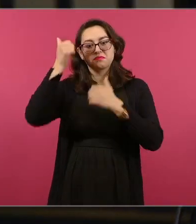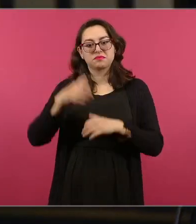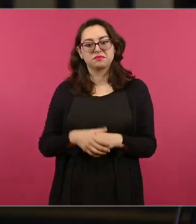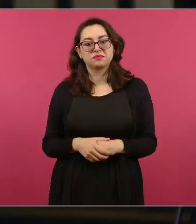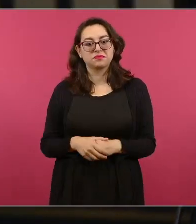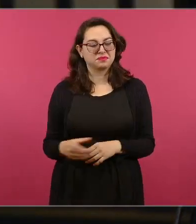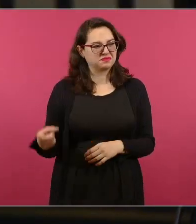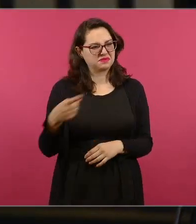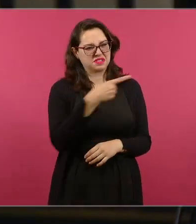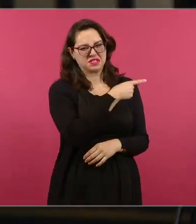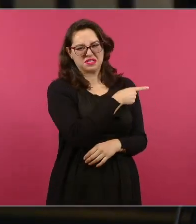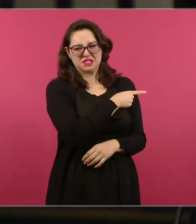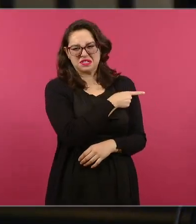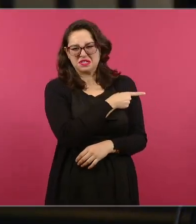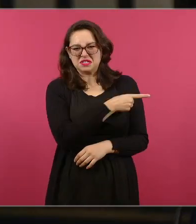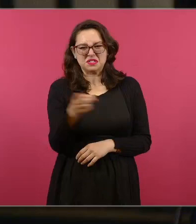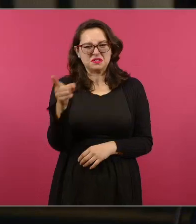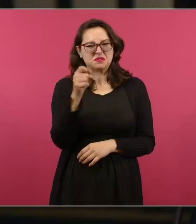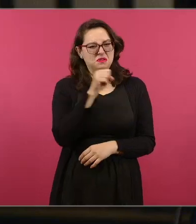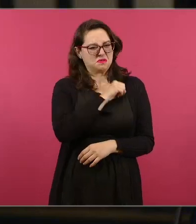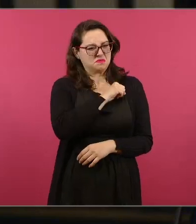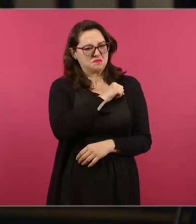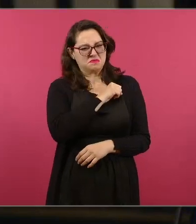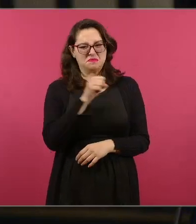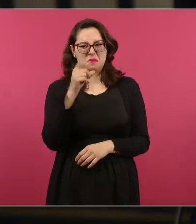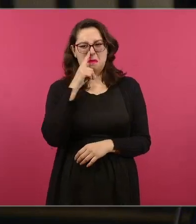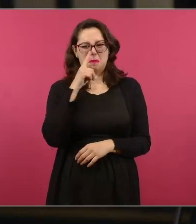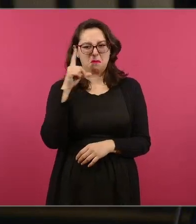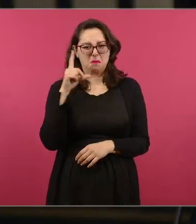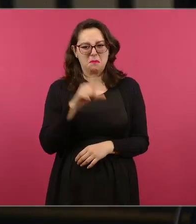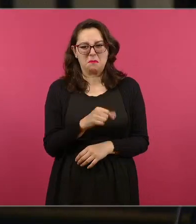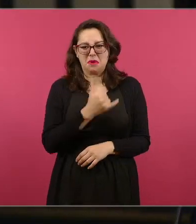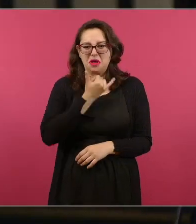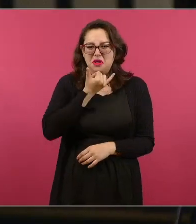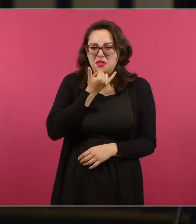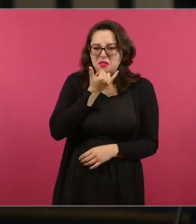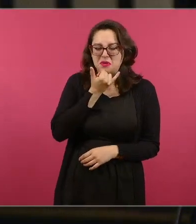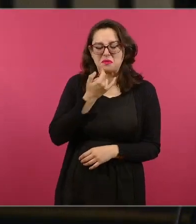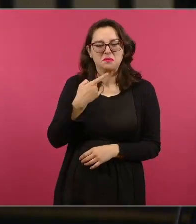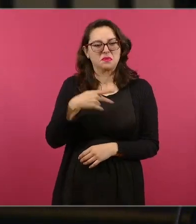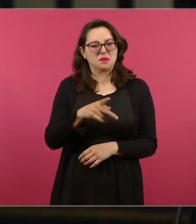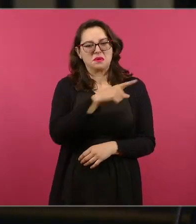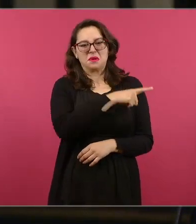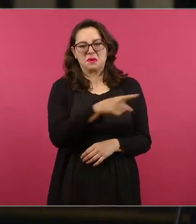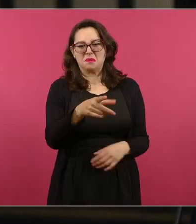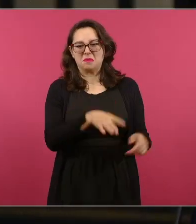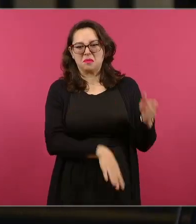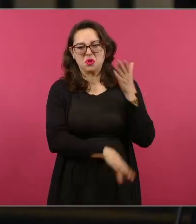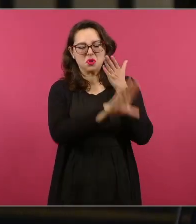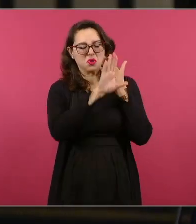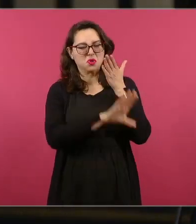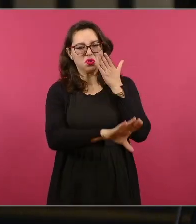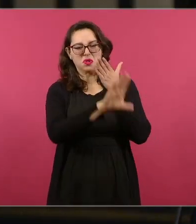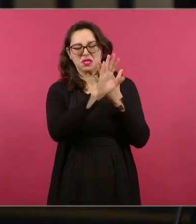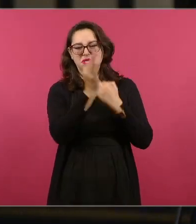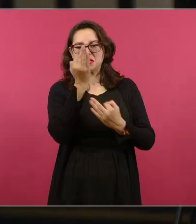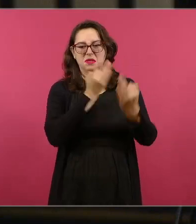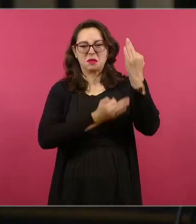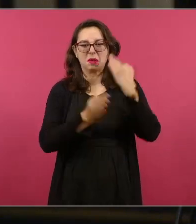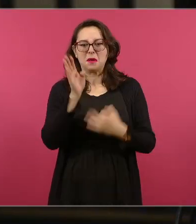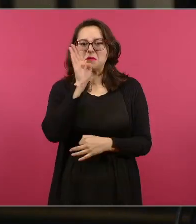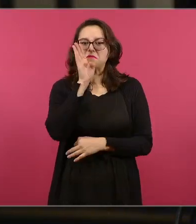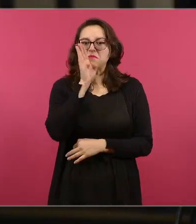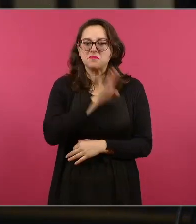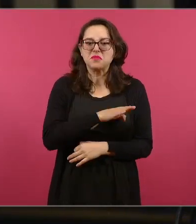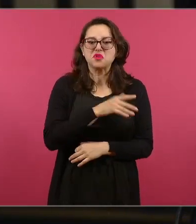desgraciados, perdonen las palabras, que me dieron la espalda, que me trataron muy mal, que fueron varios años, después el corrupto de